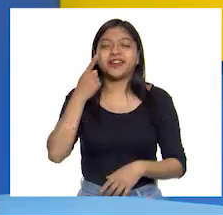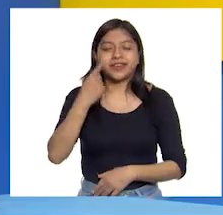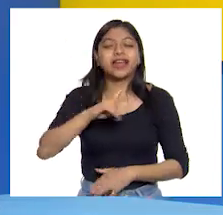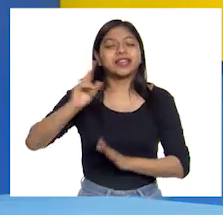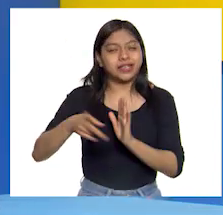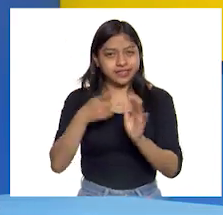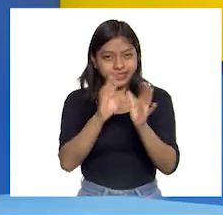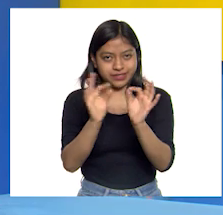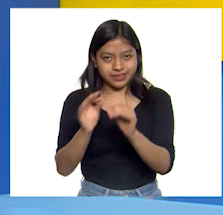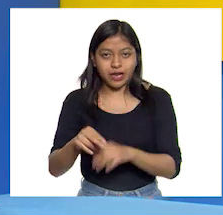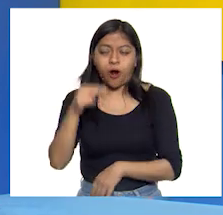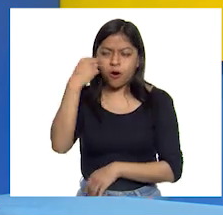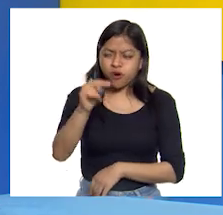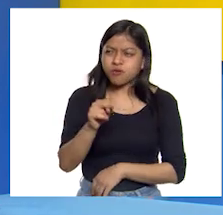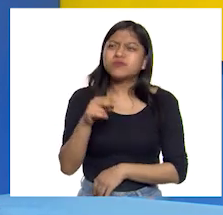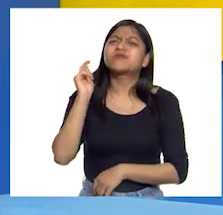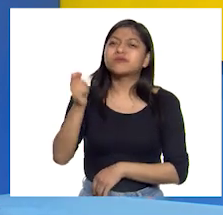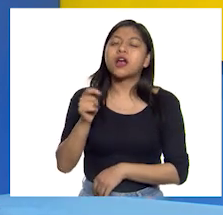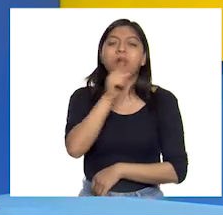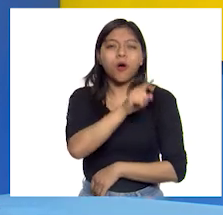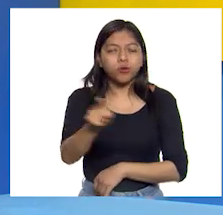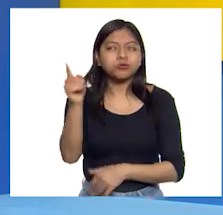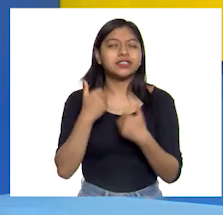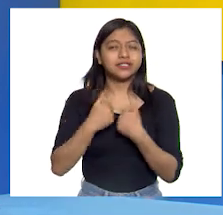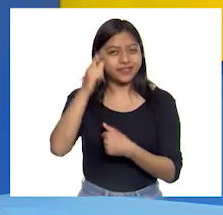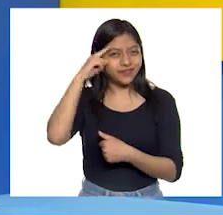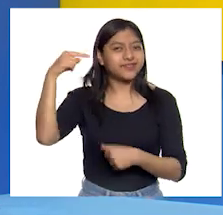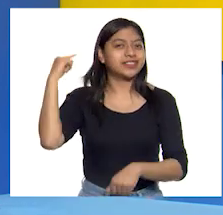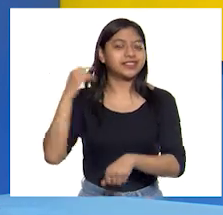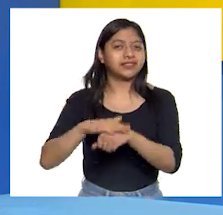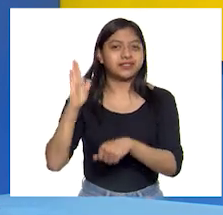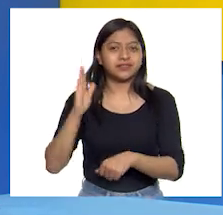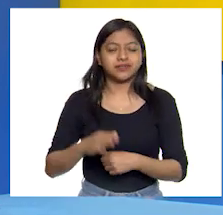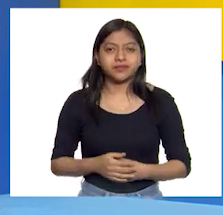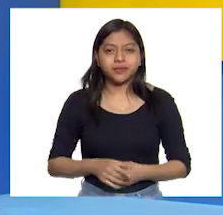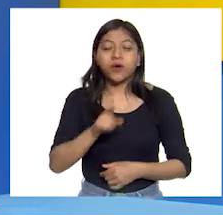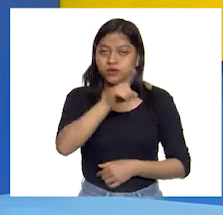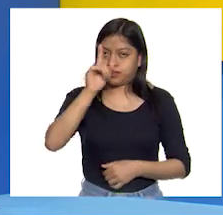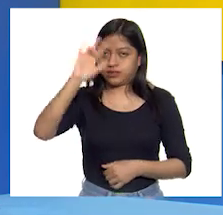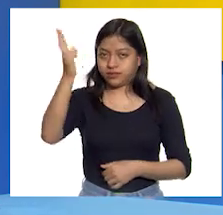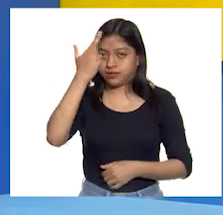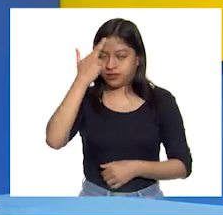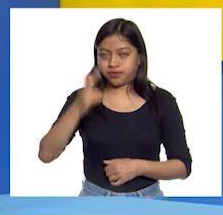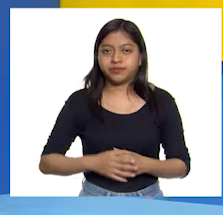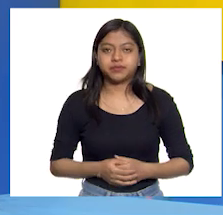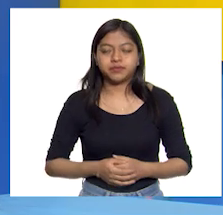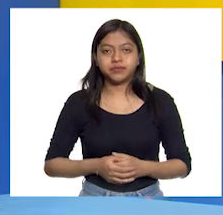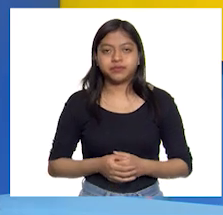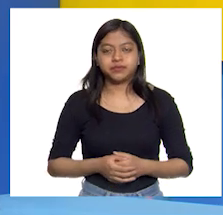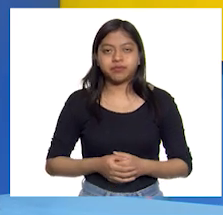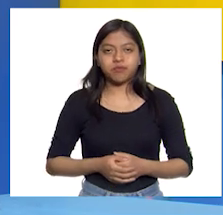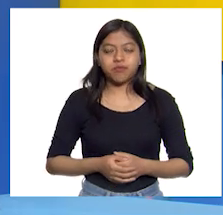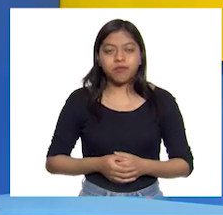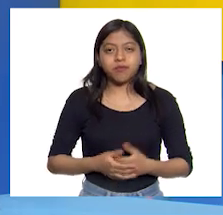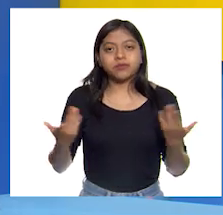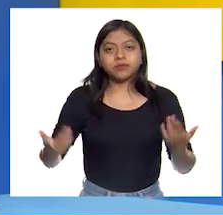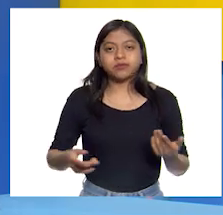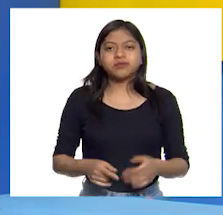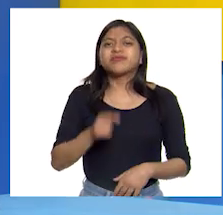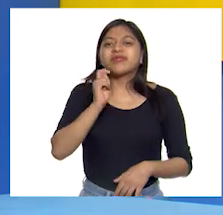como desarrollo estabilizador. Y esta lo que buscaba era concretar la industrialización de México adoptando un modelo